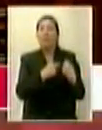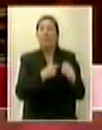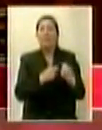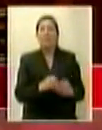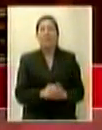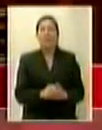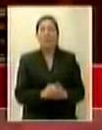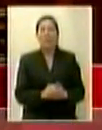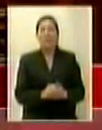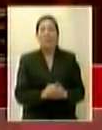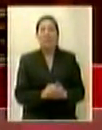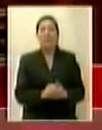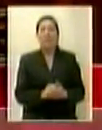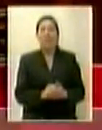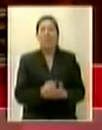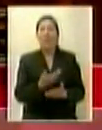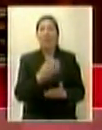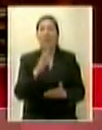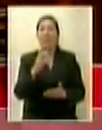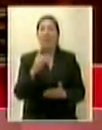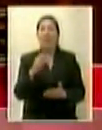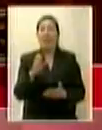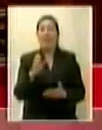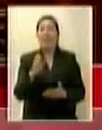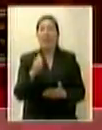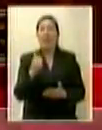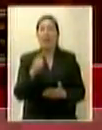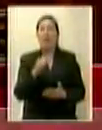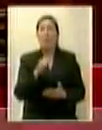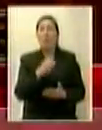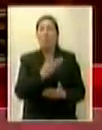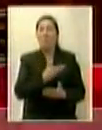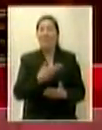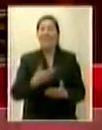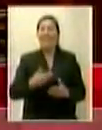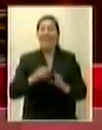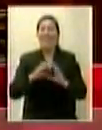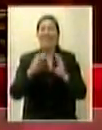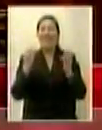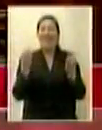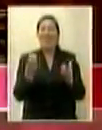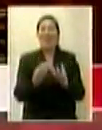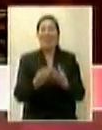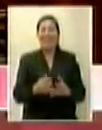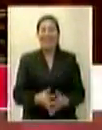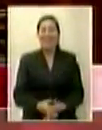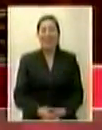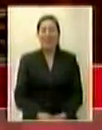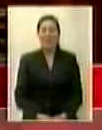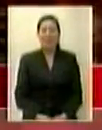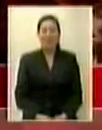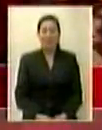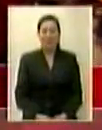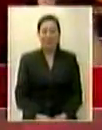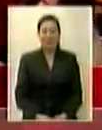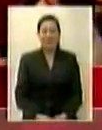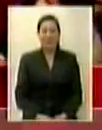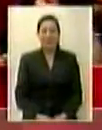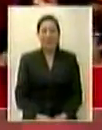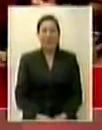responsabilidad. Atentamente, Daniel Abugataz Magluf, presidente del Congreso de la República.